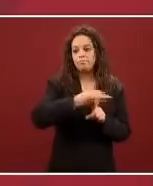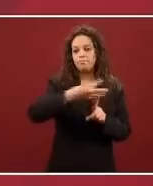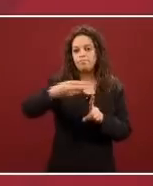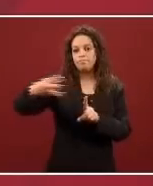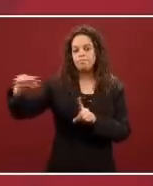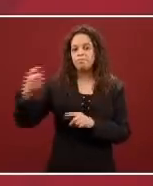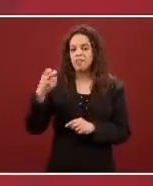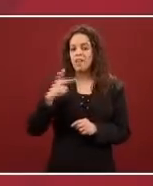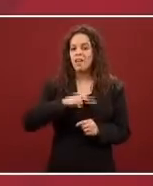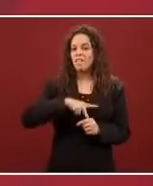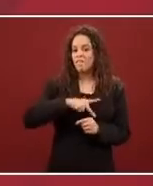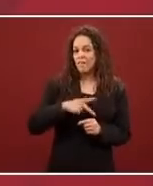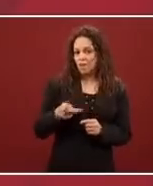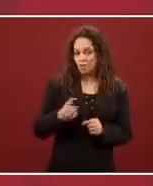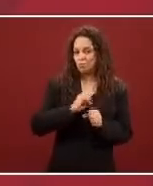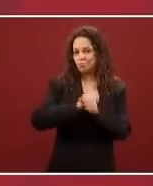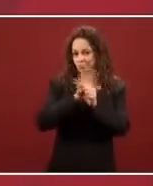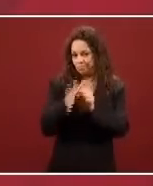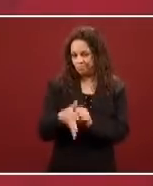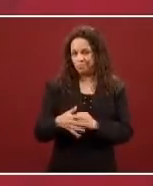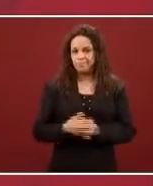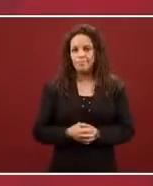virus y poder tener una